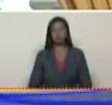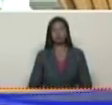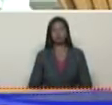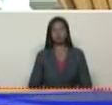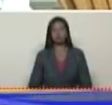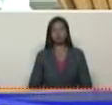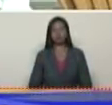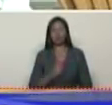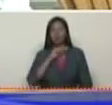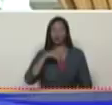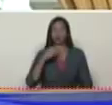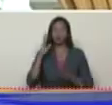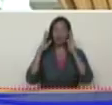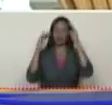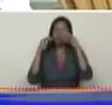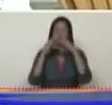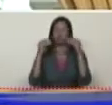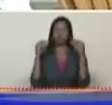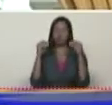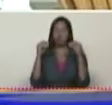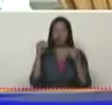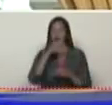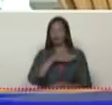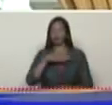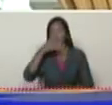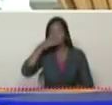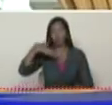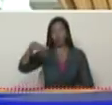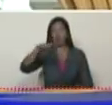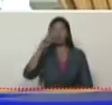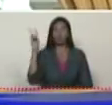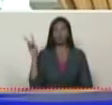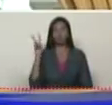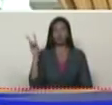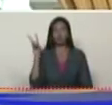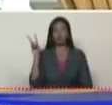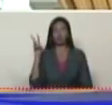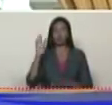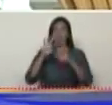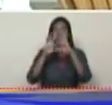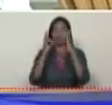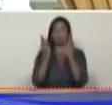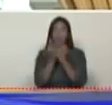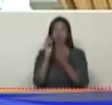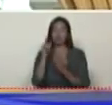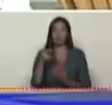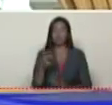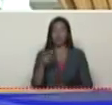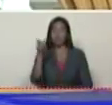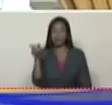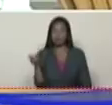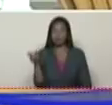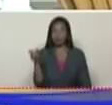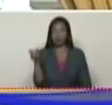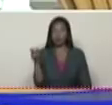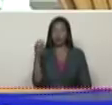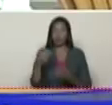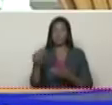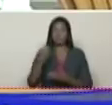para nosotros estar atendiendo a nuestro pueblo, sobre todo a las familias y a las personas